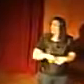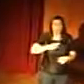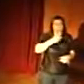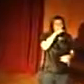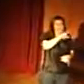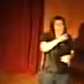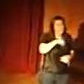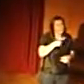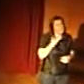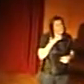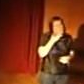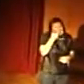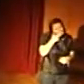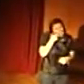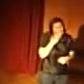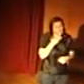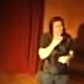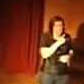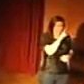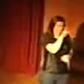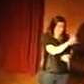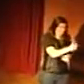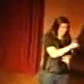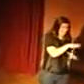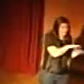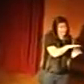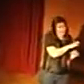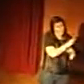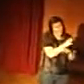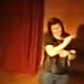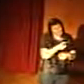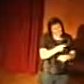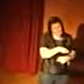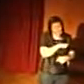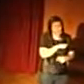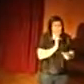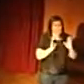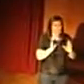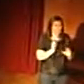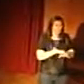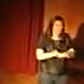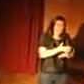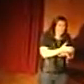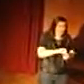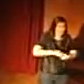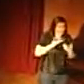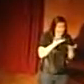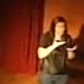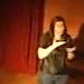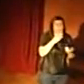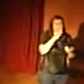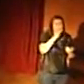interesantes de itali que vienen a España en este preromanticismo no es giuseppe canela juspe